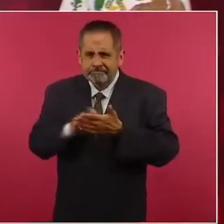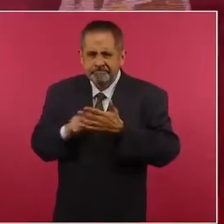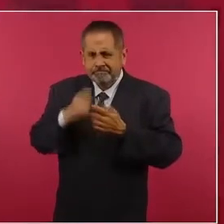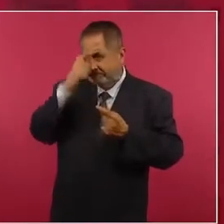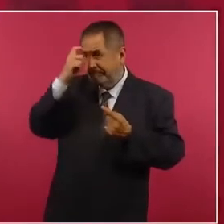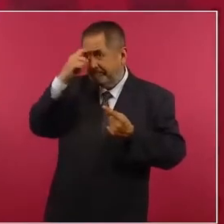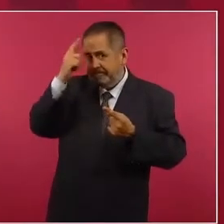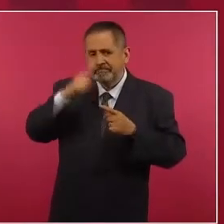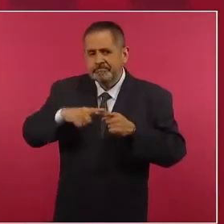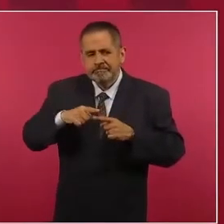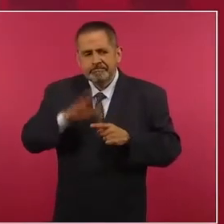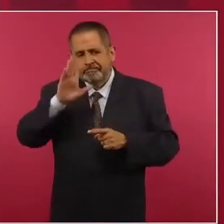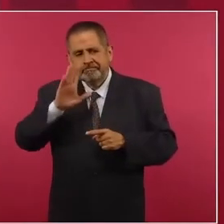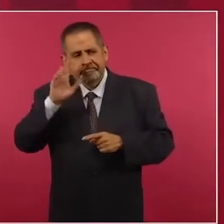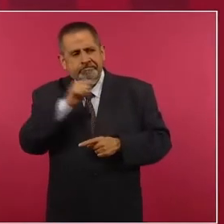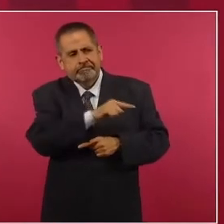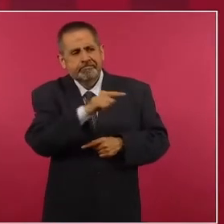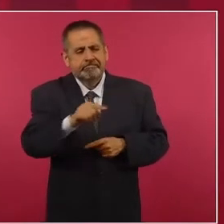o